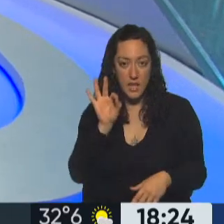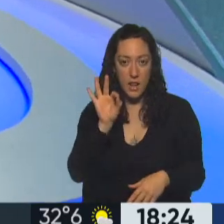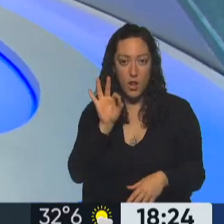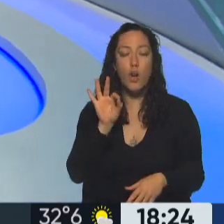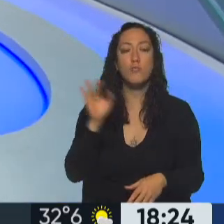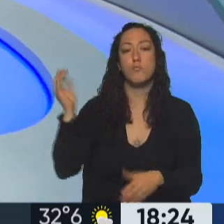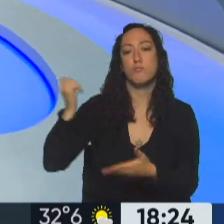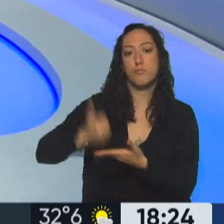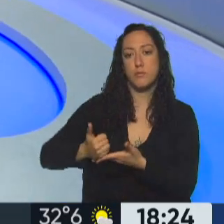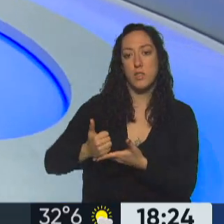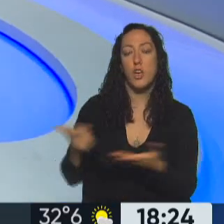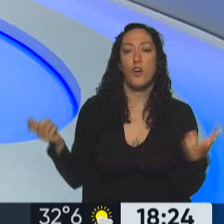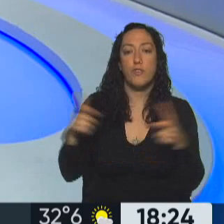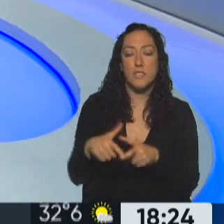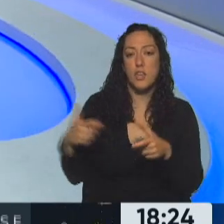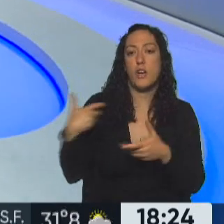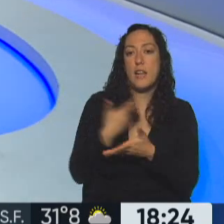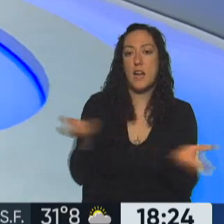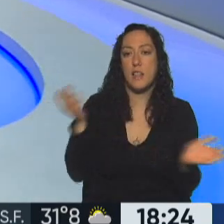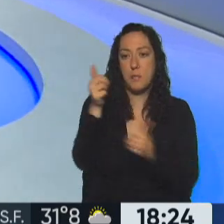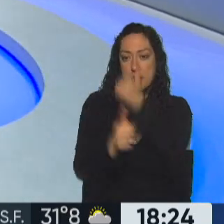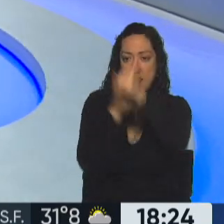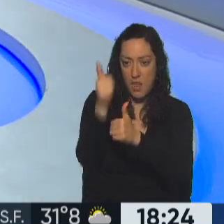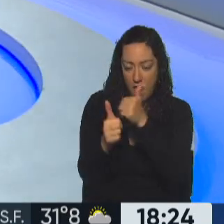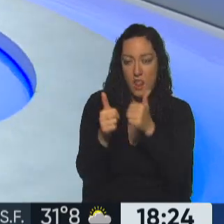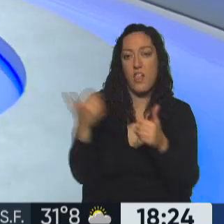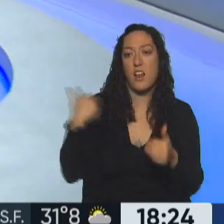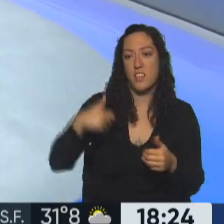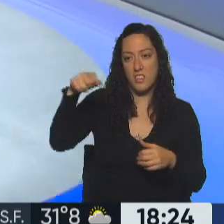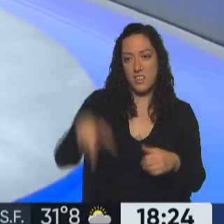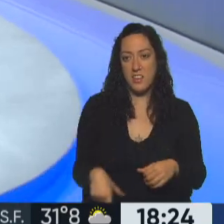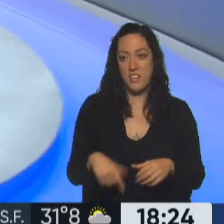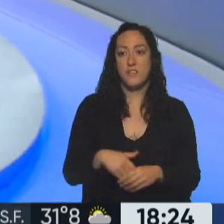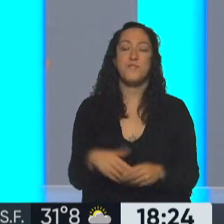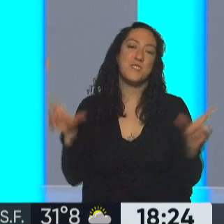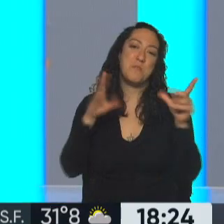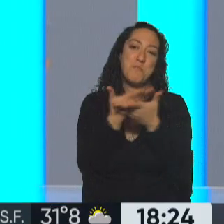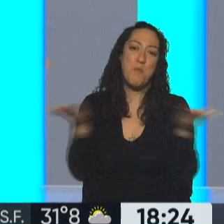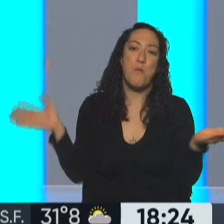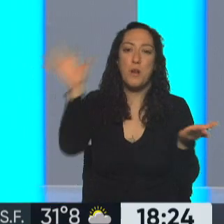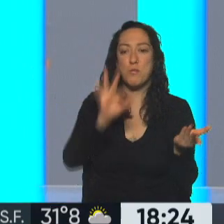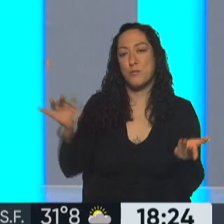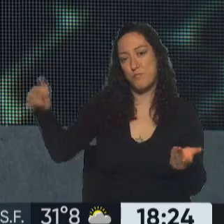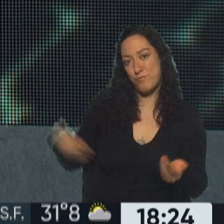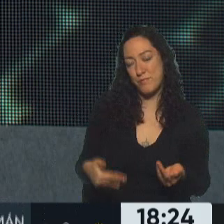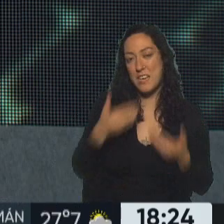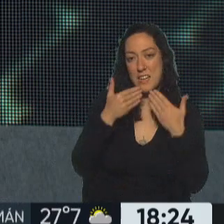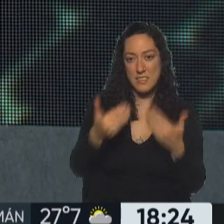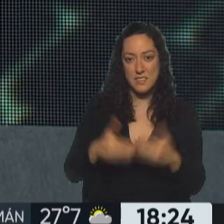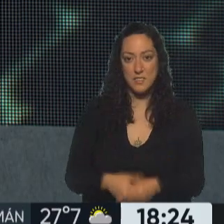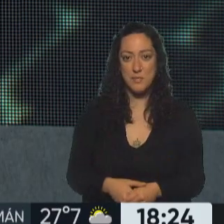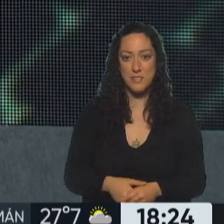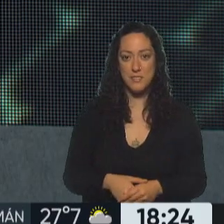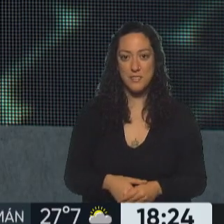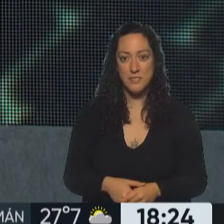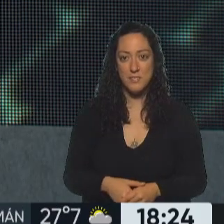la Confederación General Empresarial de la República Argentina. Gracias por visitarnos hoy. Gracias a la TV Pública por darme el espacio para venir. Bueno, es un momento en donde están